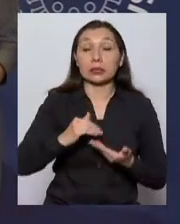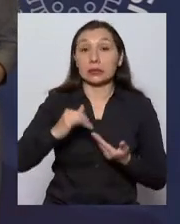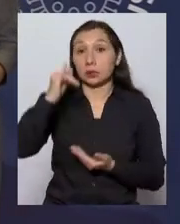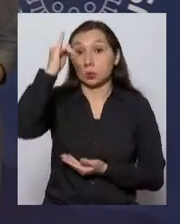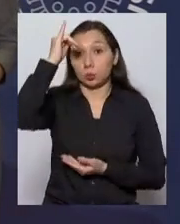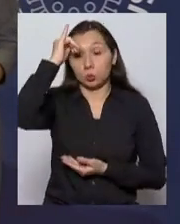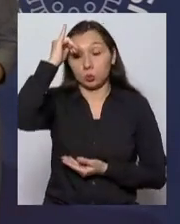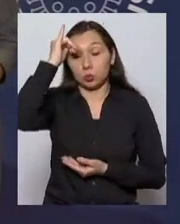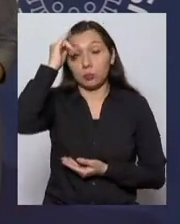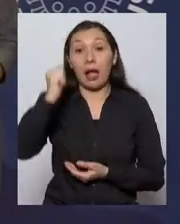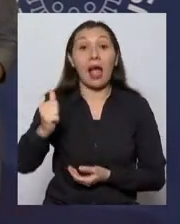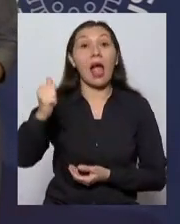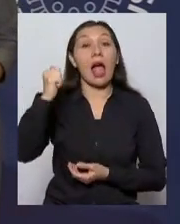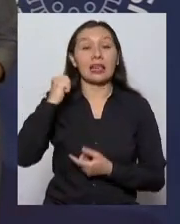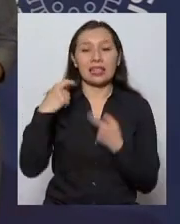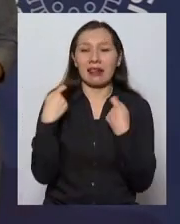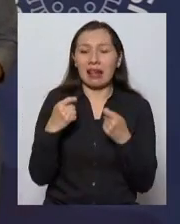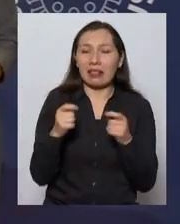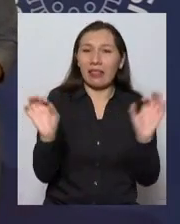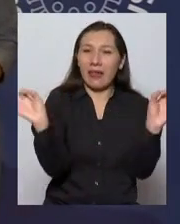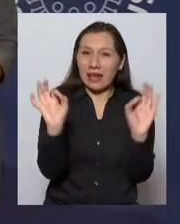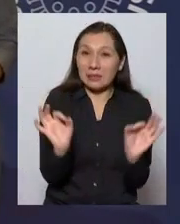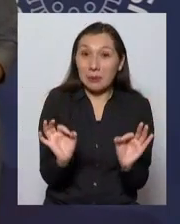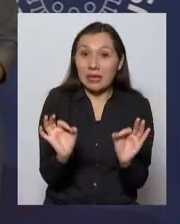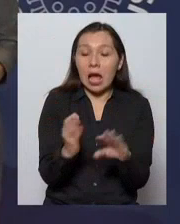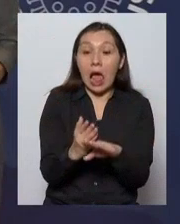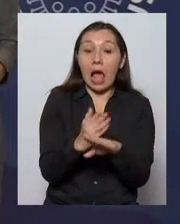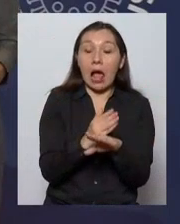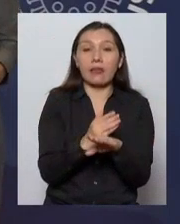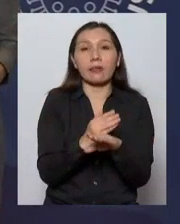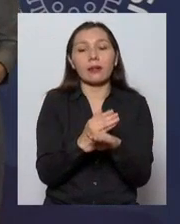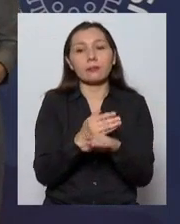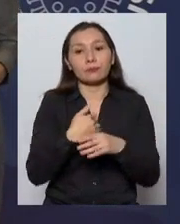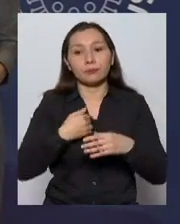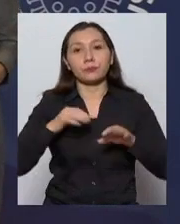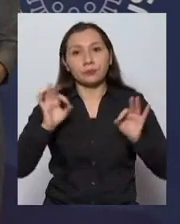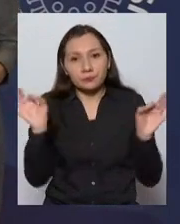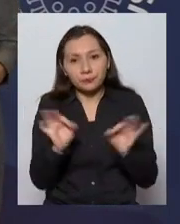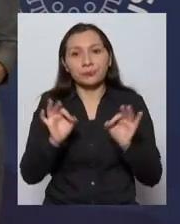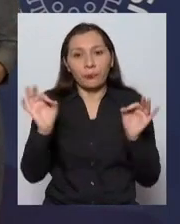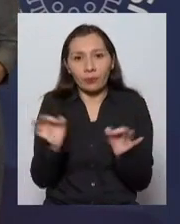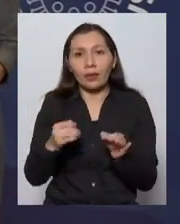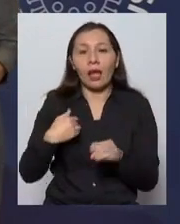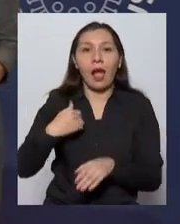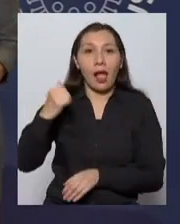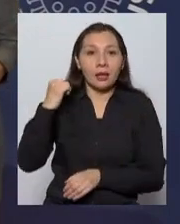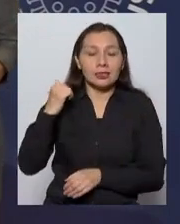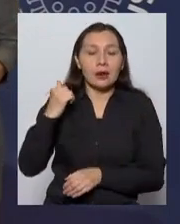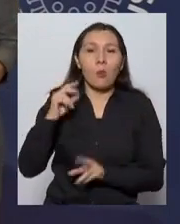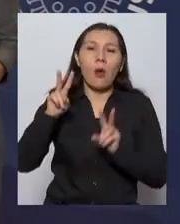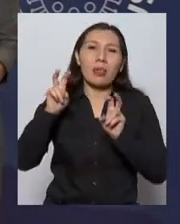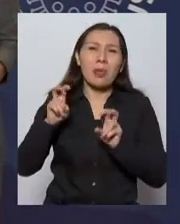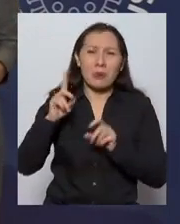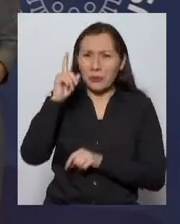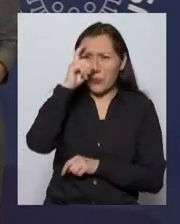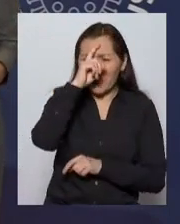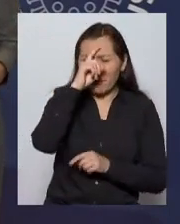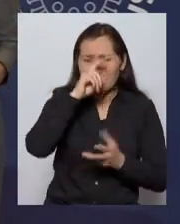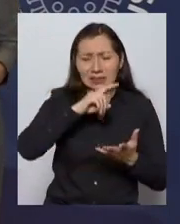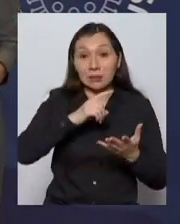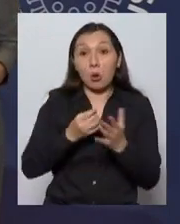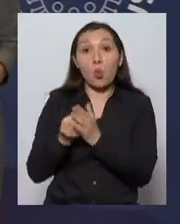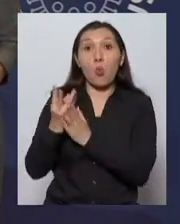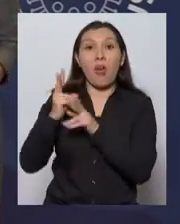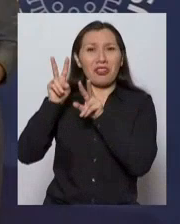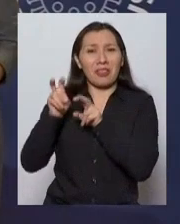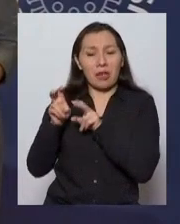disculpas. Ayer traté de anticipar que lo que estaba señalando, explicando, era un tema muy difícil por su